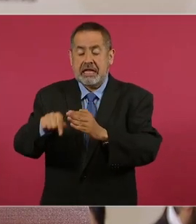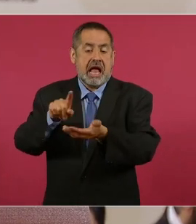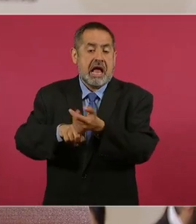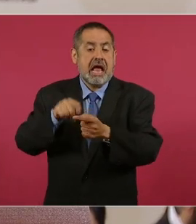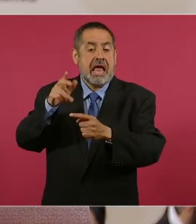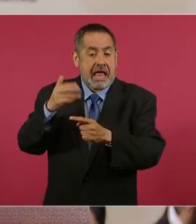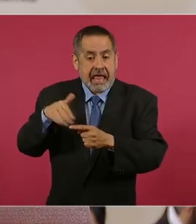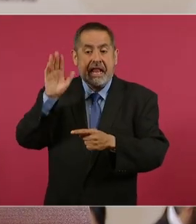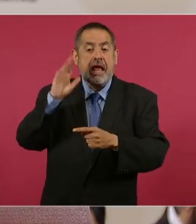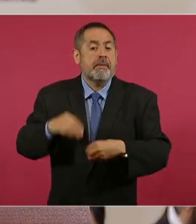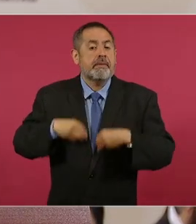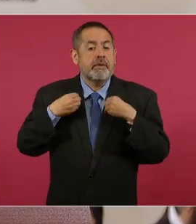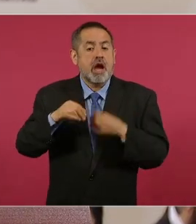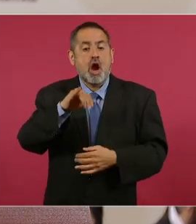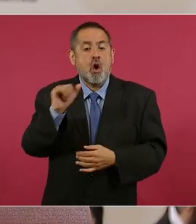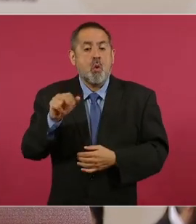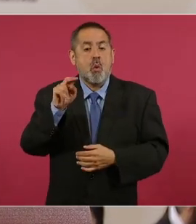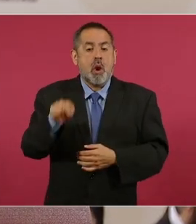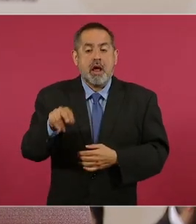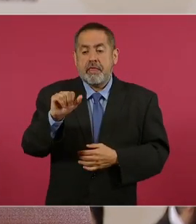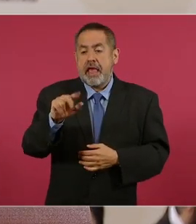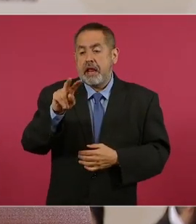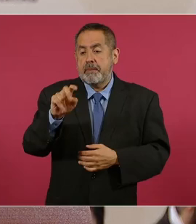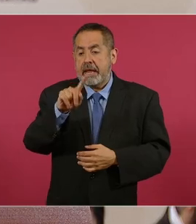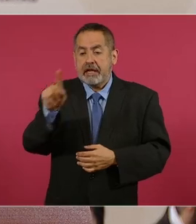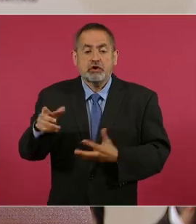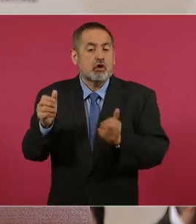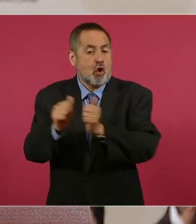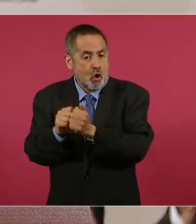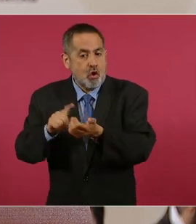estuvo Juan Álvarez y Juárez.